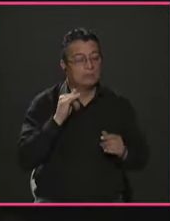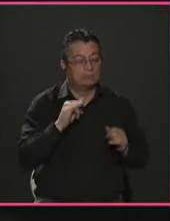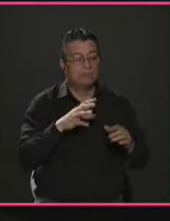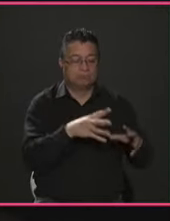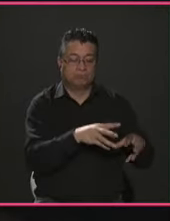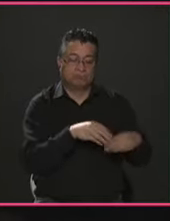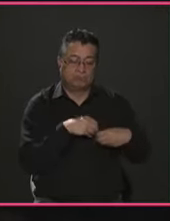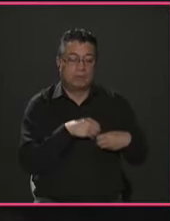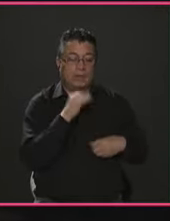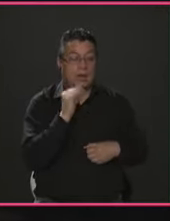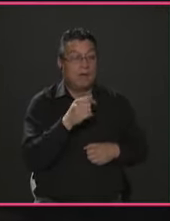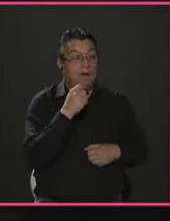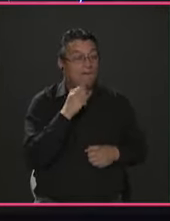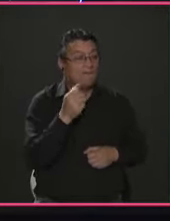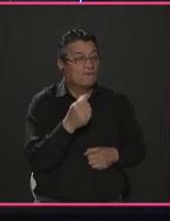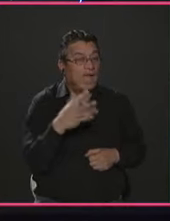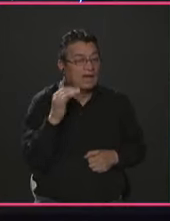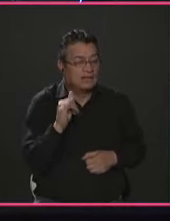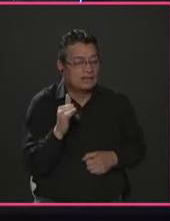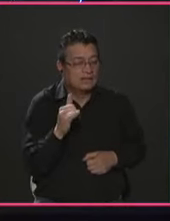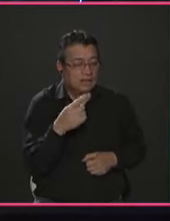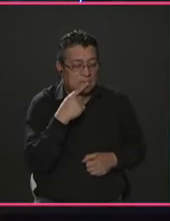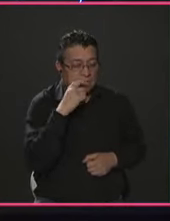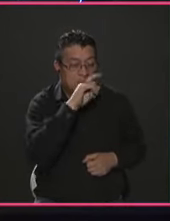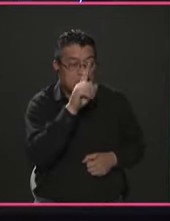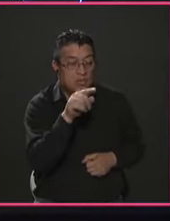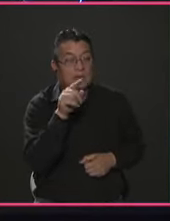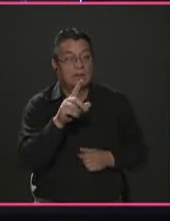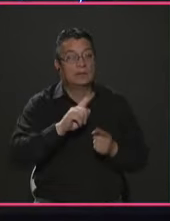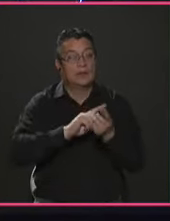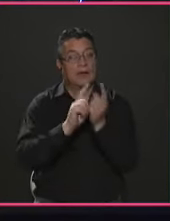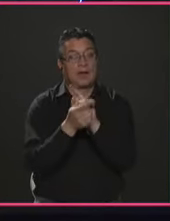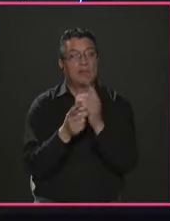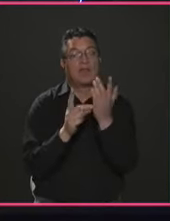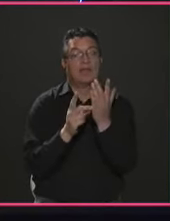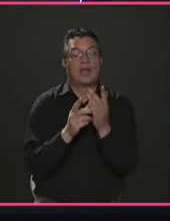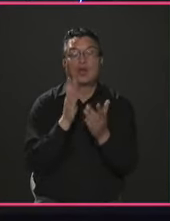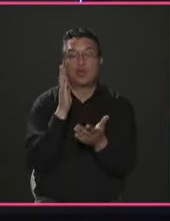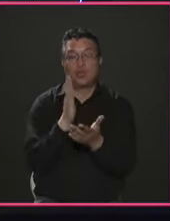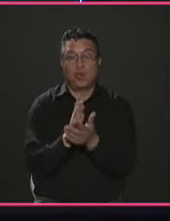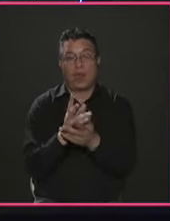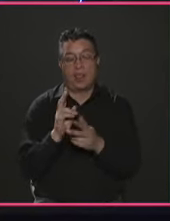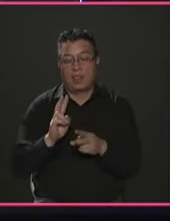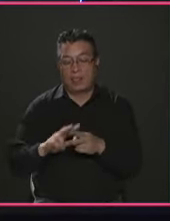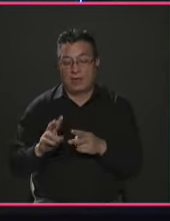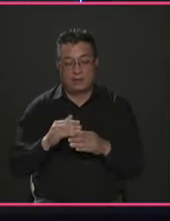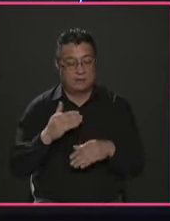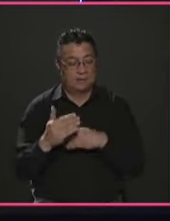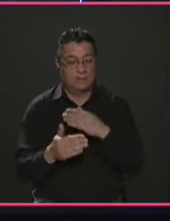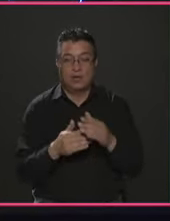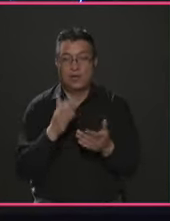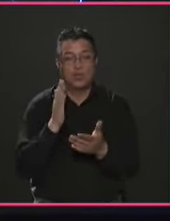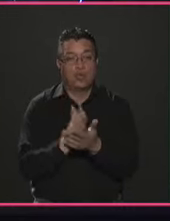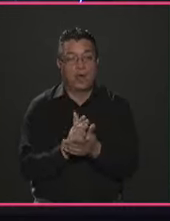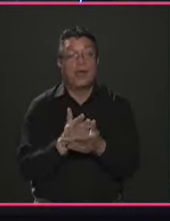pregunta no es válida porque no importa si tiene sentido o no la transición digital está ocurriendo igual sí